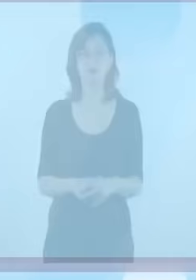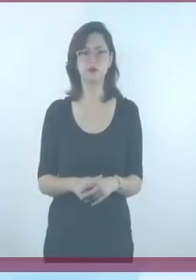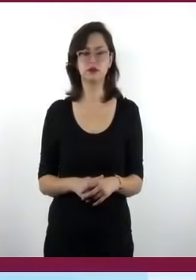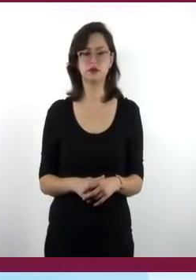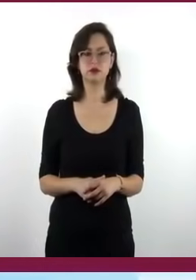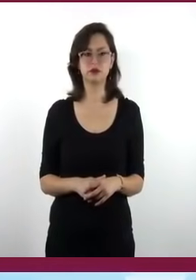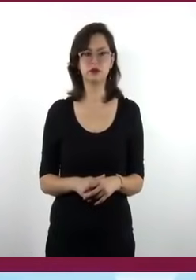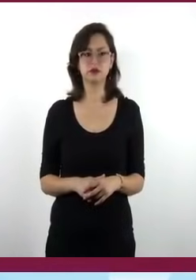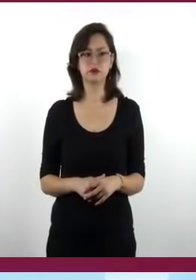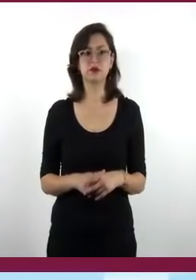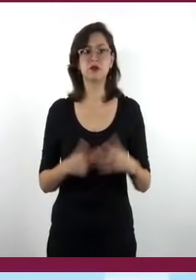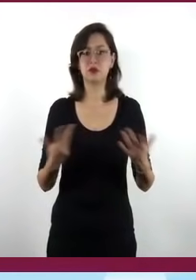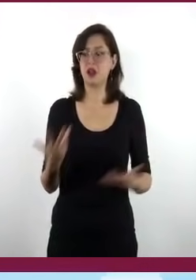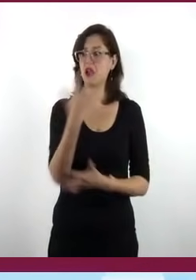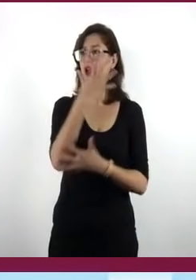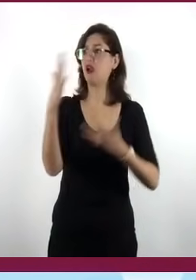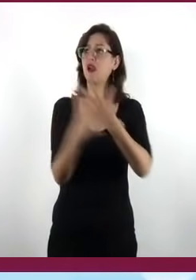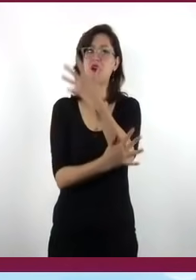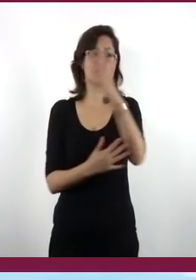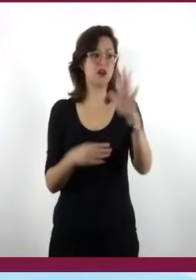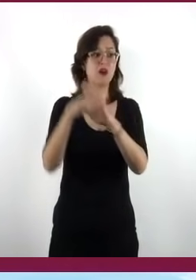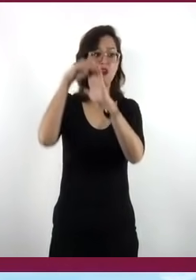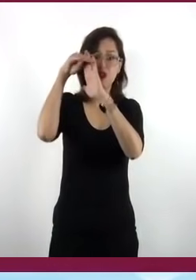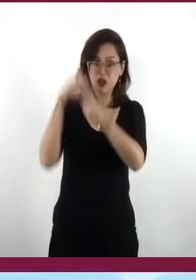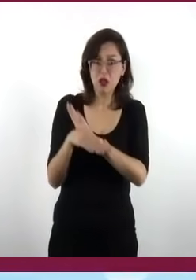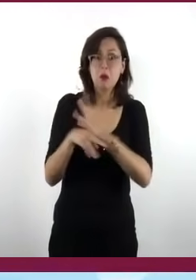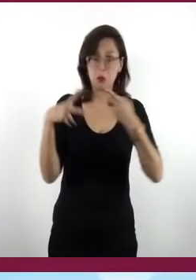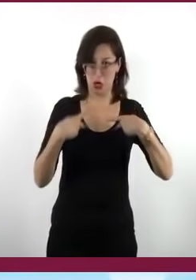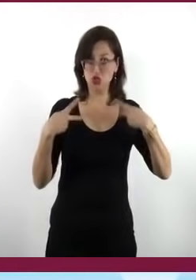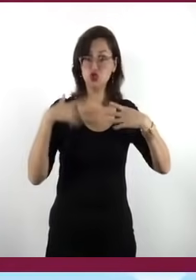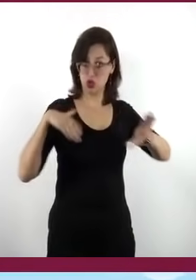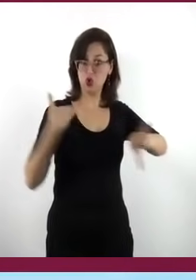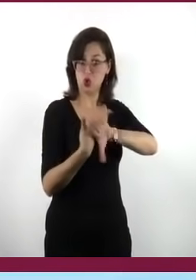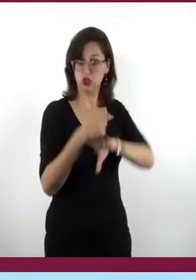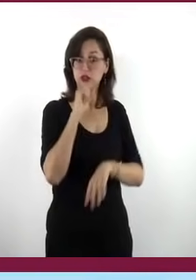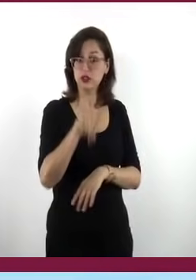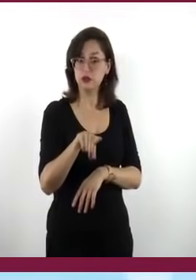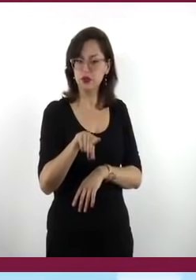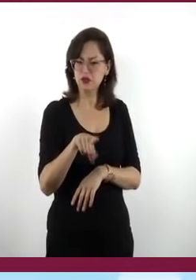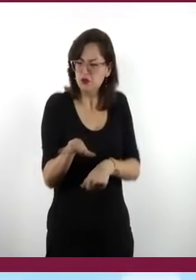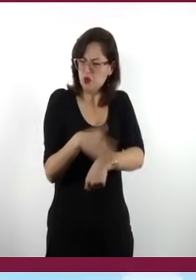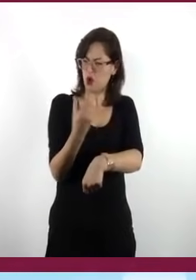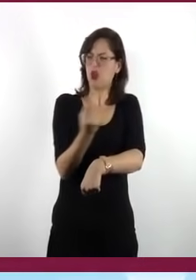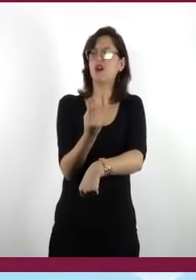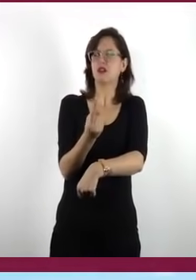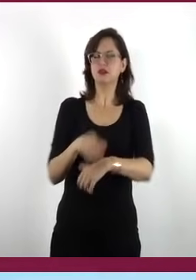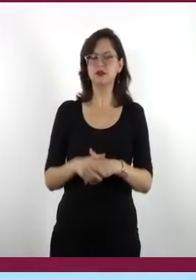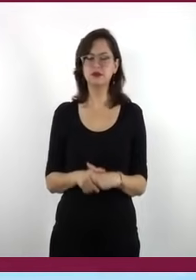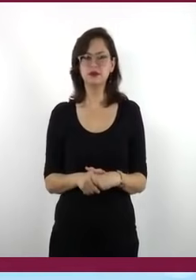¿Consideran que el deterioro ambiental también afecta a las personas? ¿Por qué?